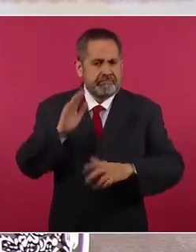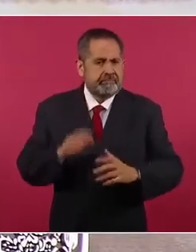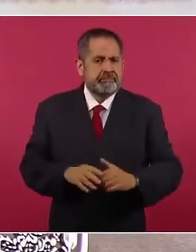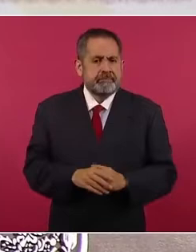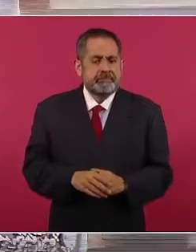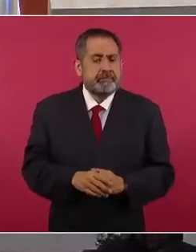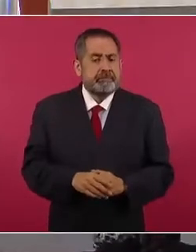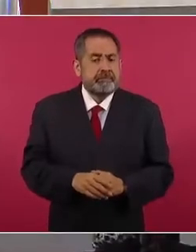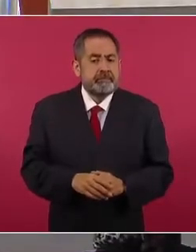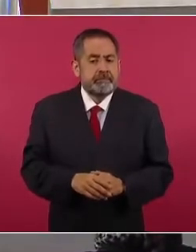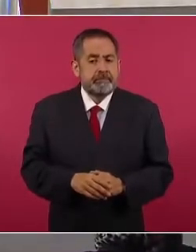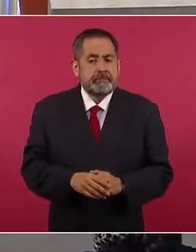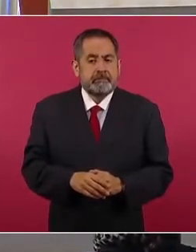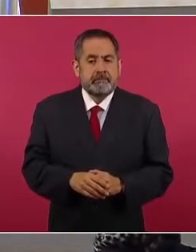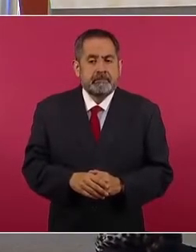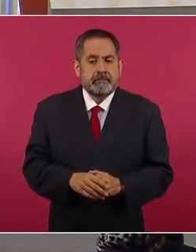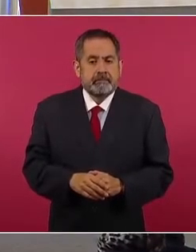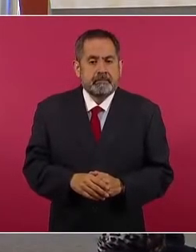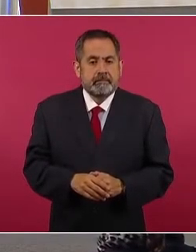Ahora,